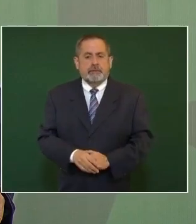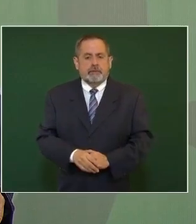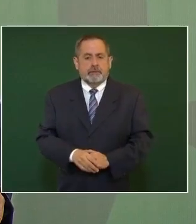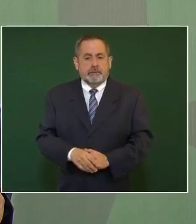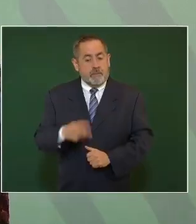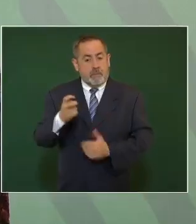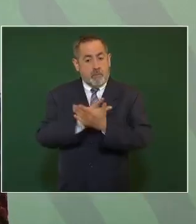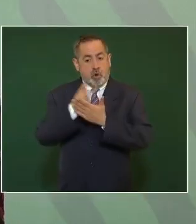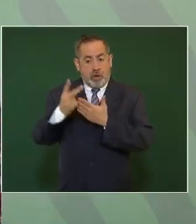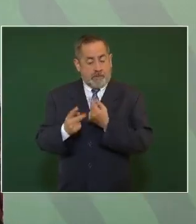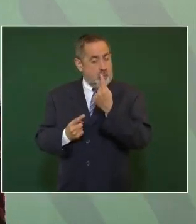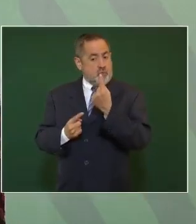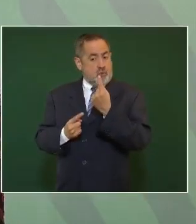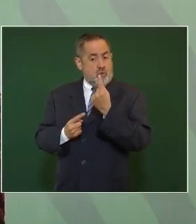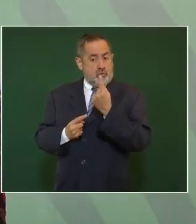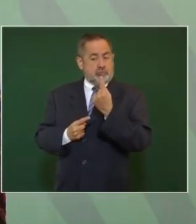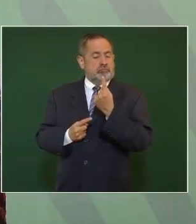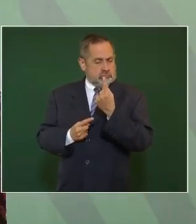Es un programa,